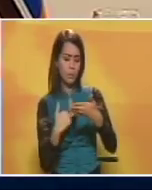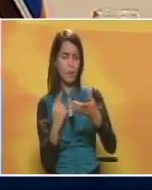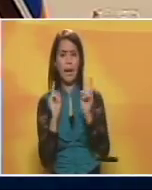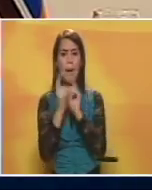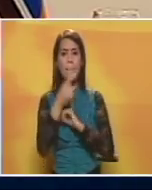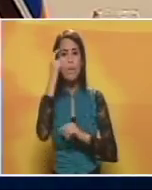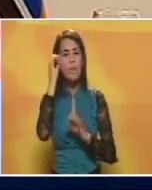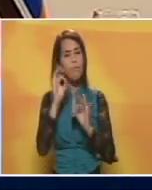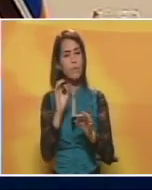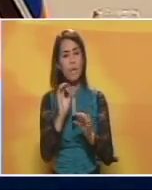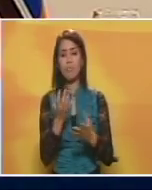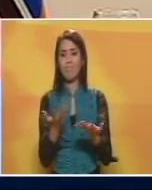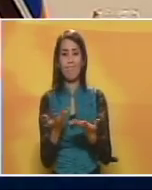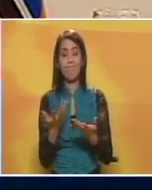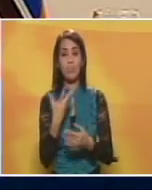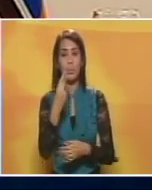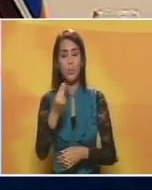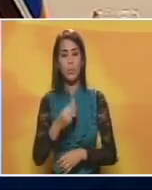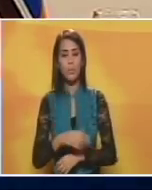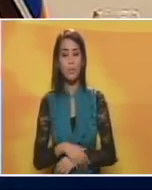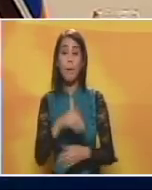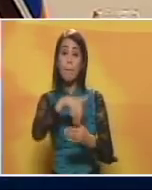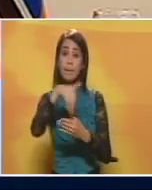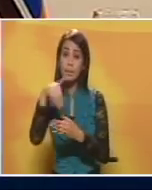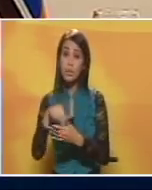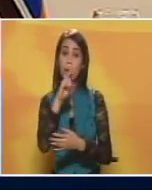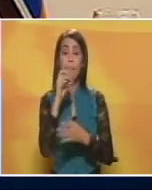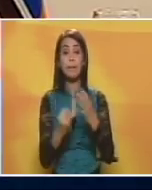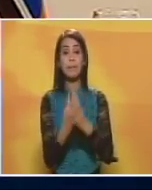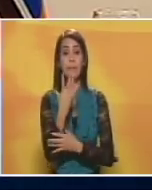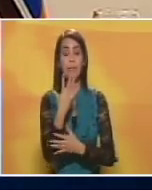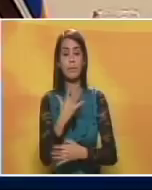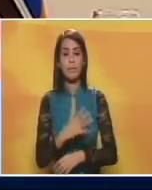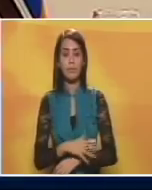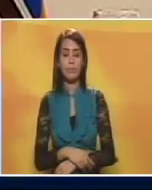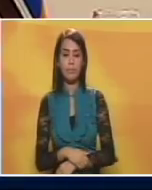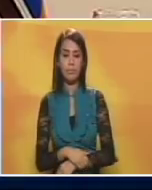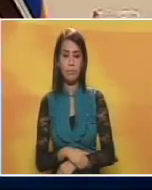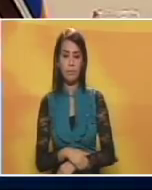un cambio de fecha para la elección del 20 de mayo.